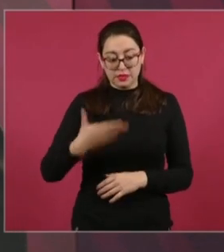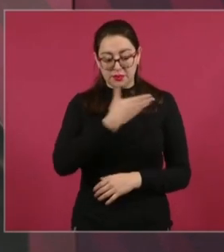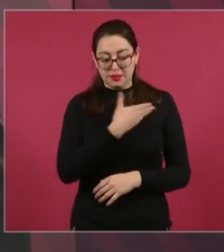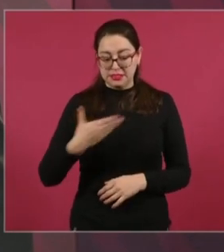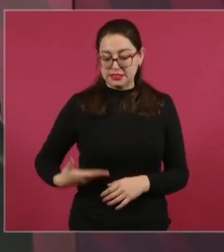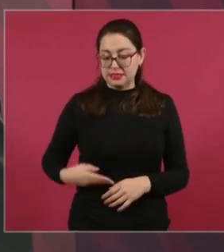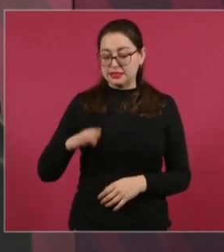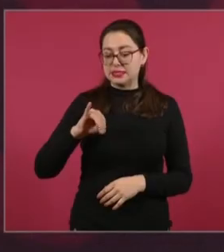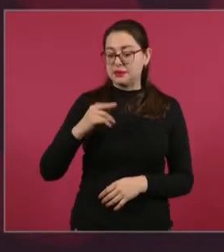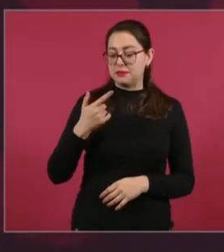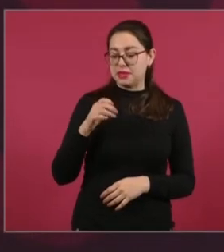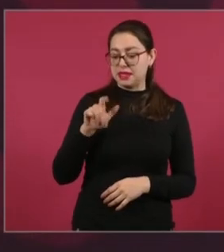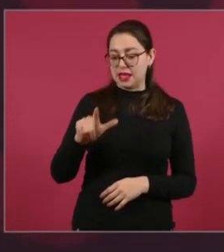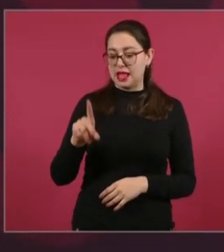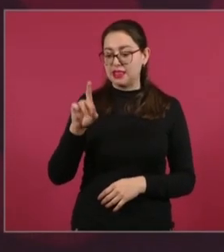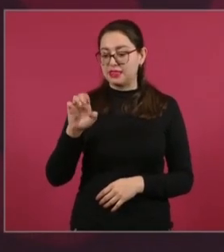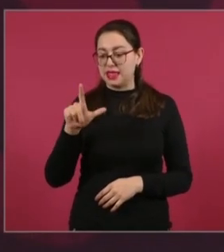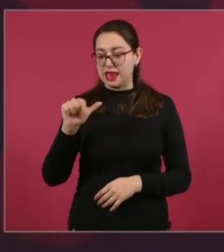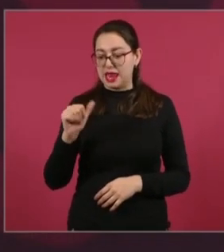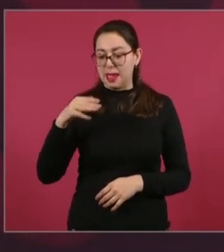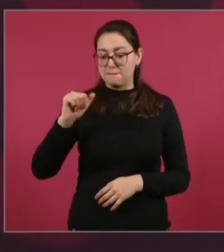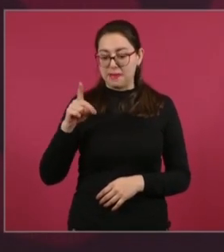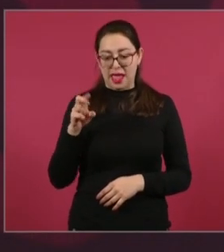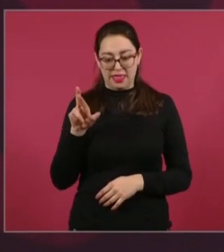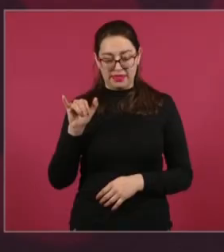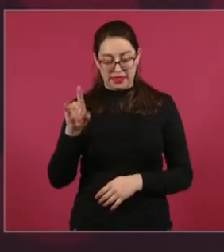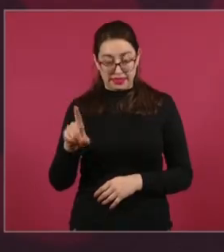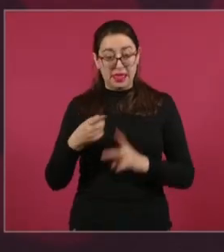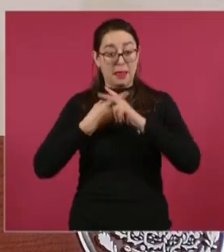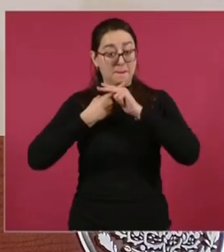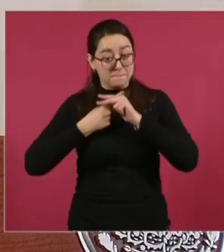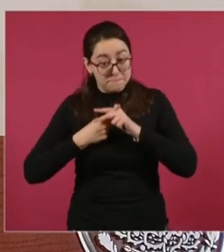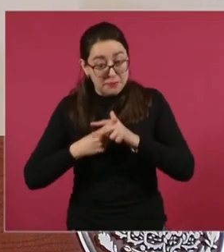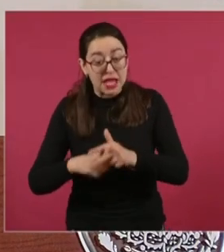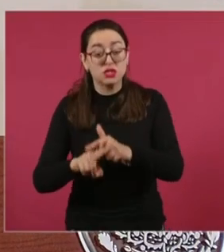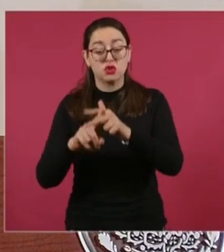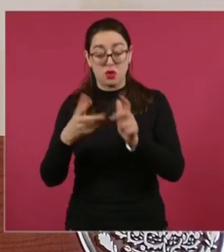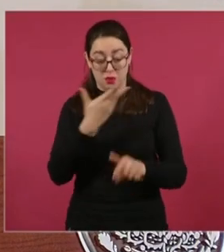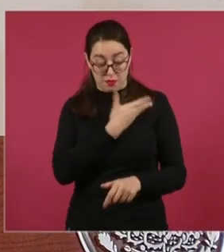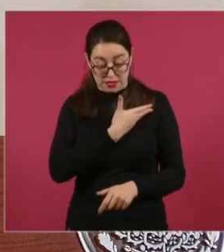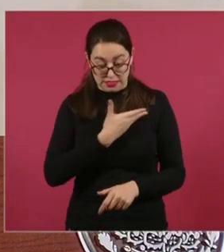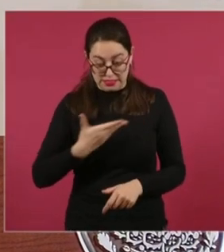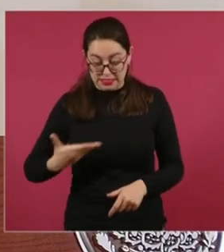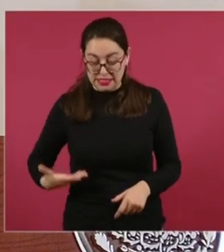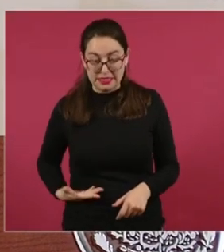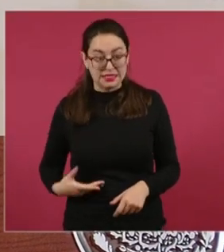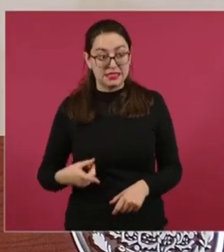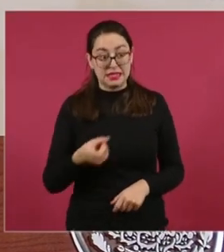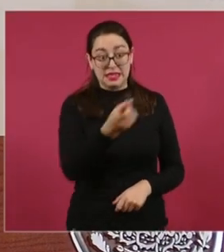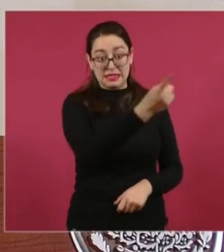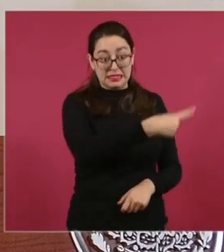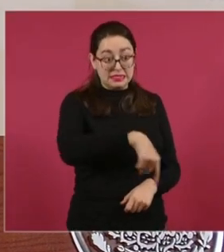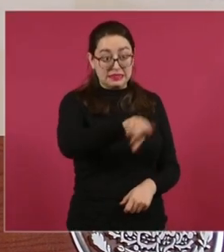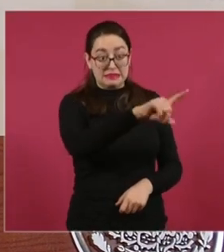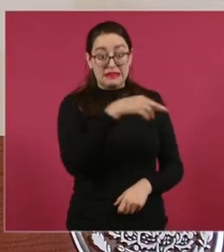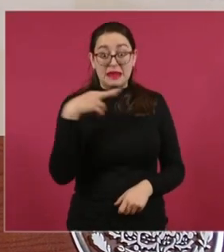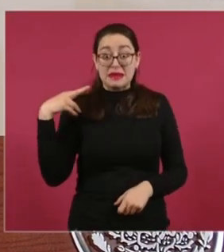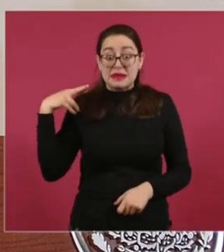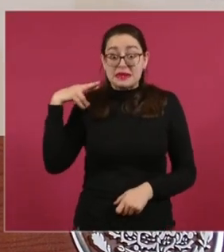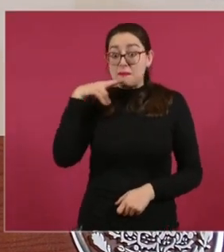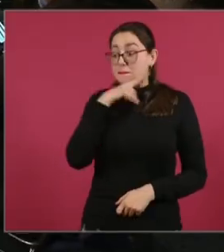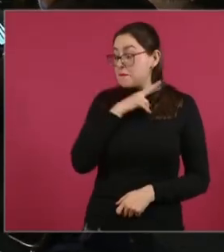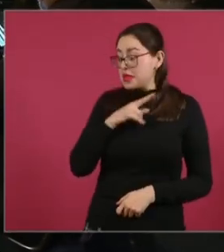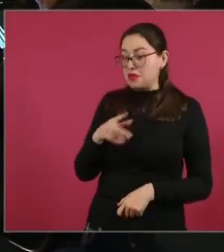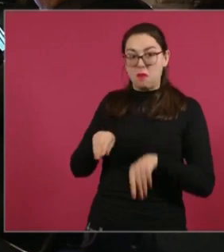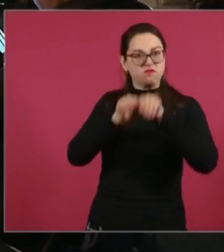de que tenía dinero en una cuenta, un periodista así como